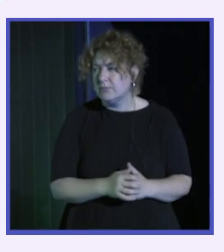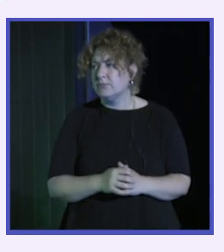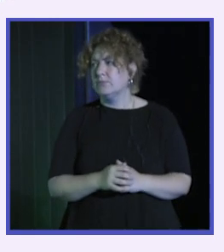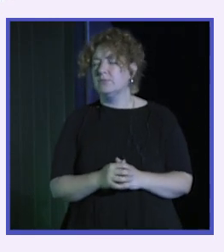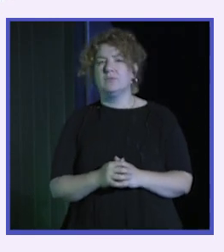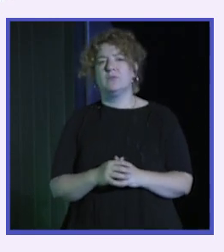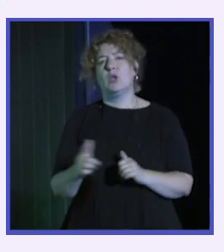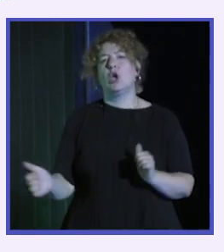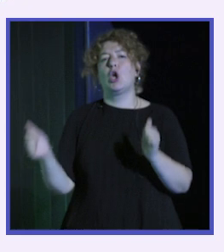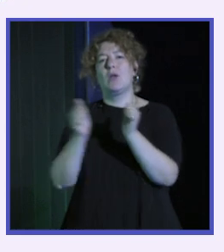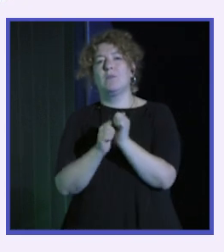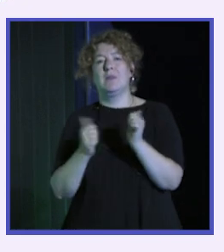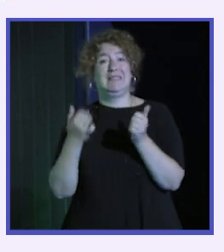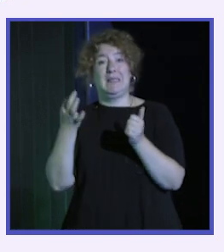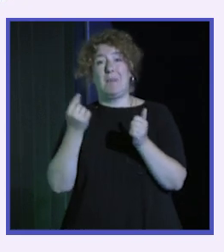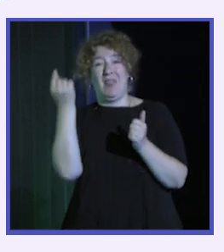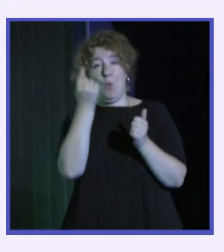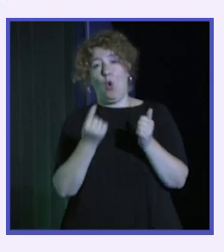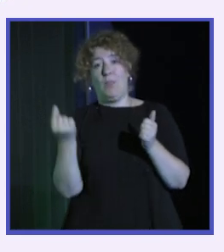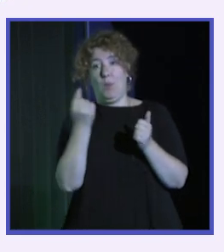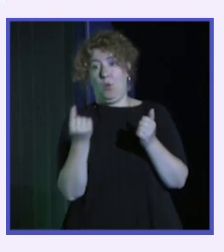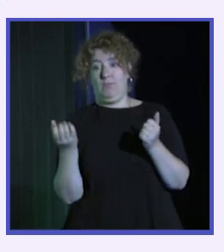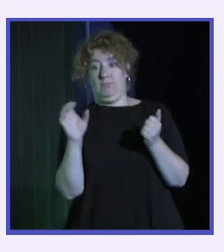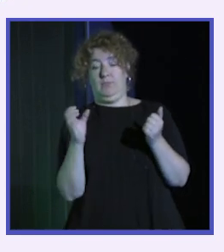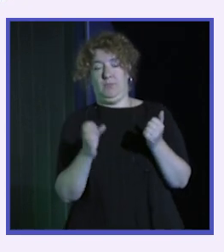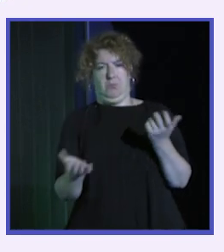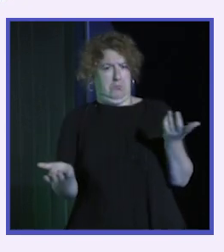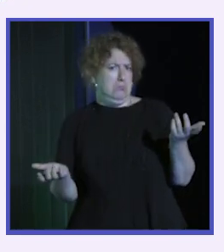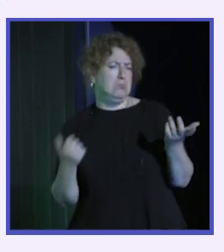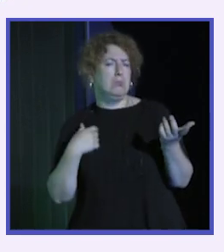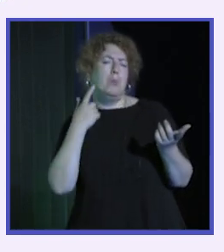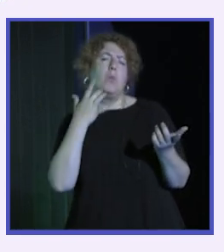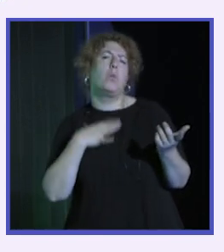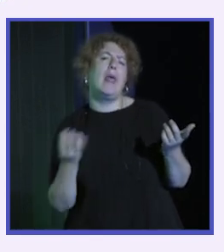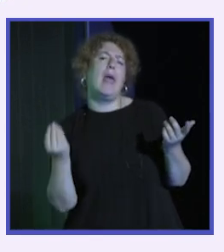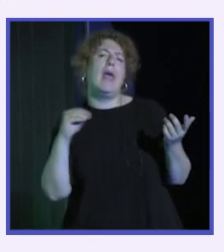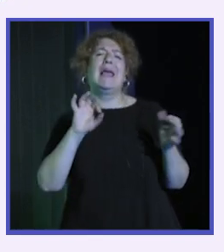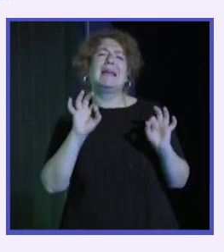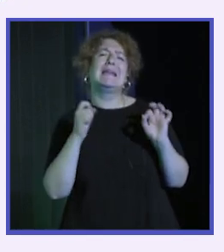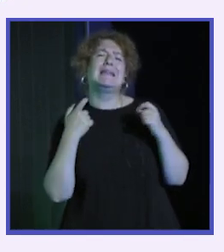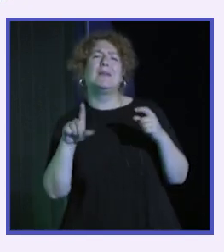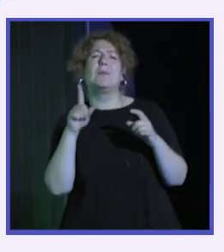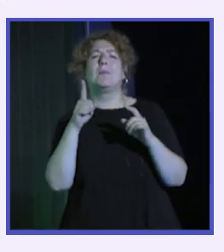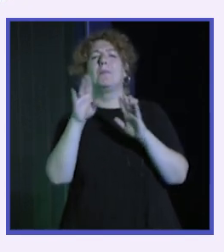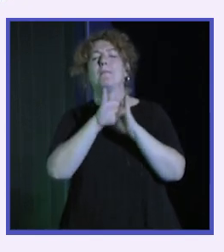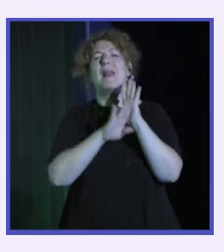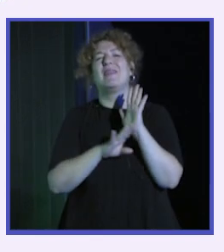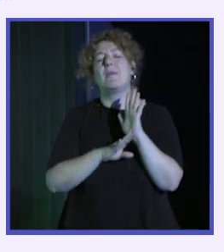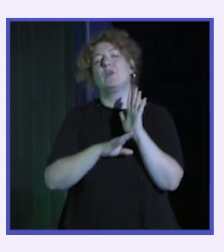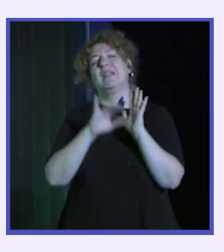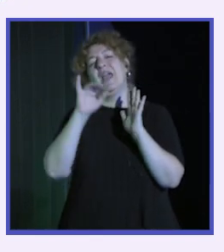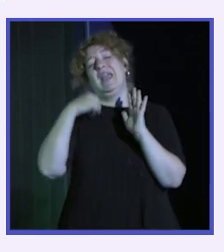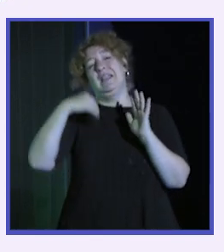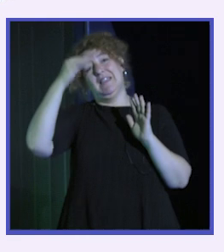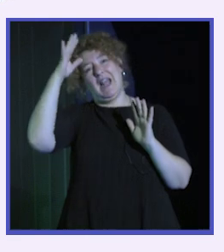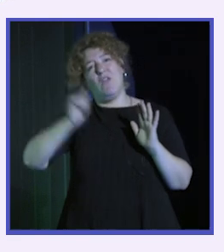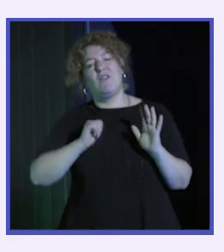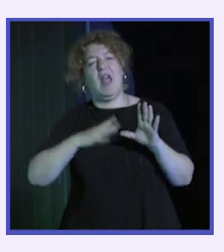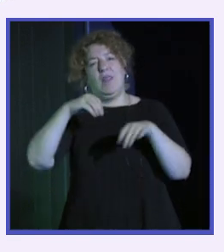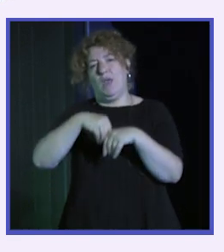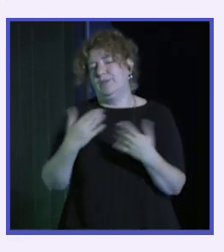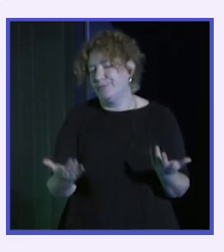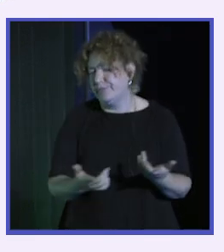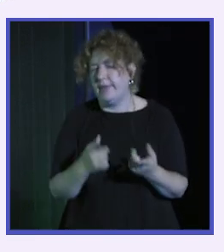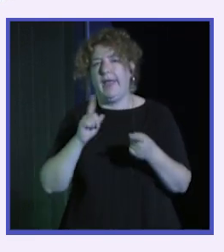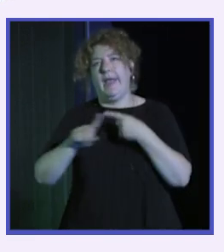de Copilot va a ir apareciendo en todos lados. Entonces, oye, ¿por qué no me añades una sección de los principios de la IA en nuestra organización, que son